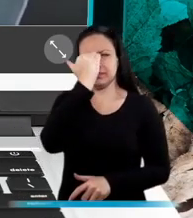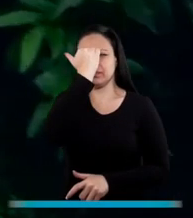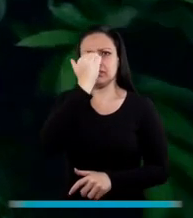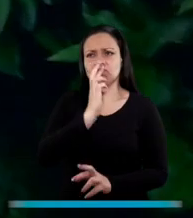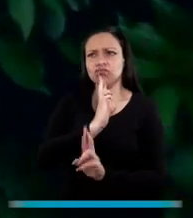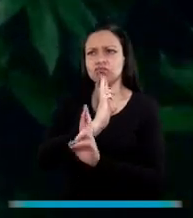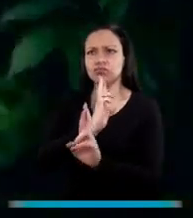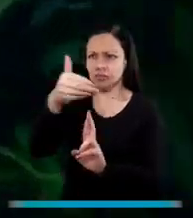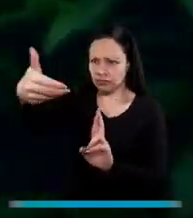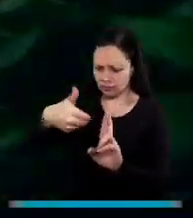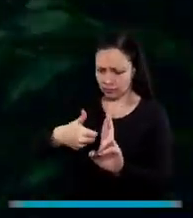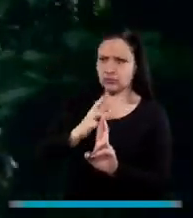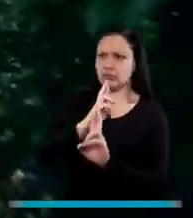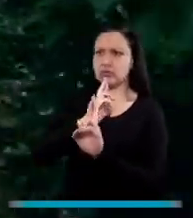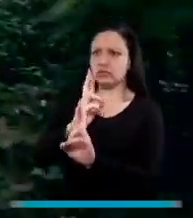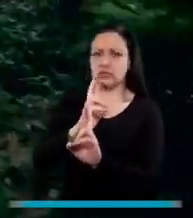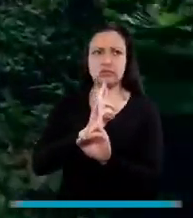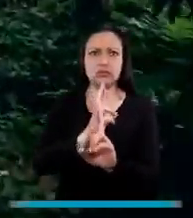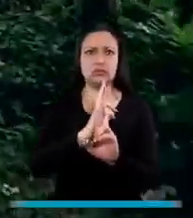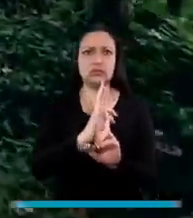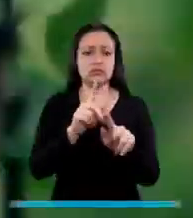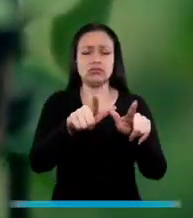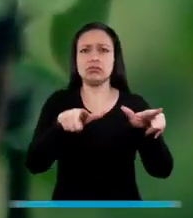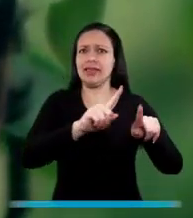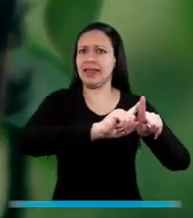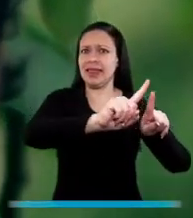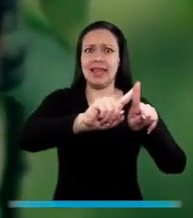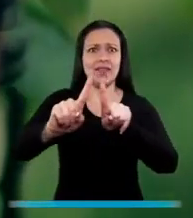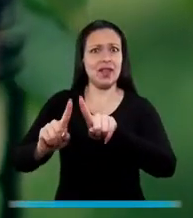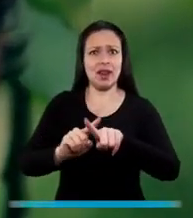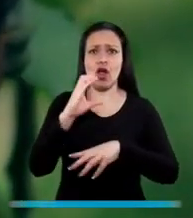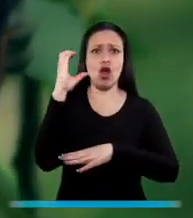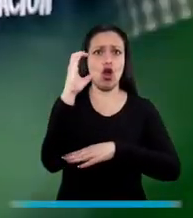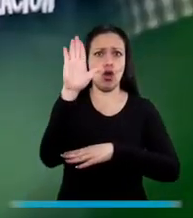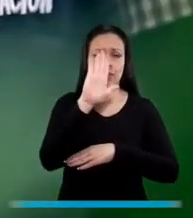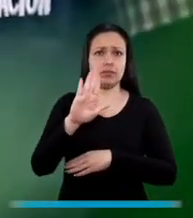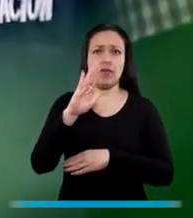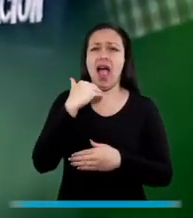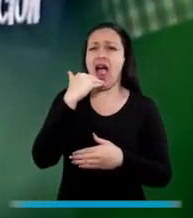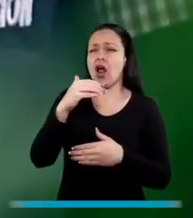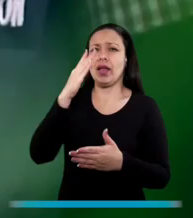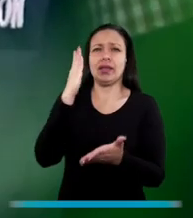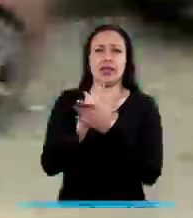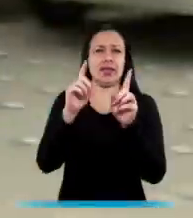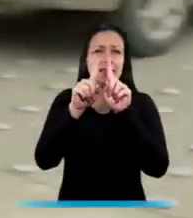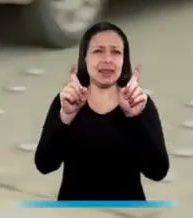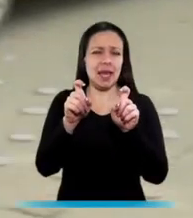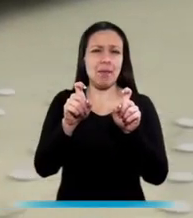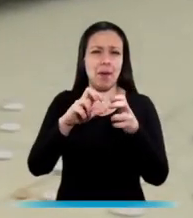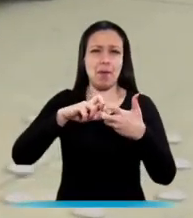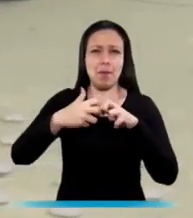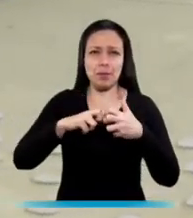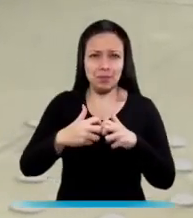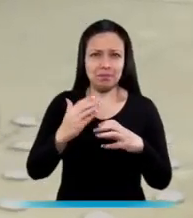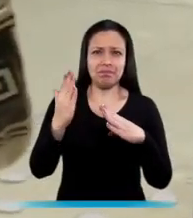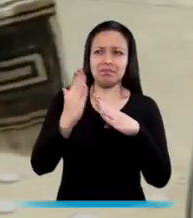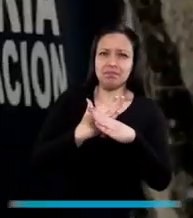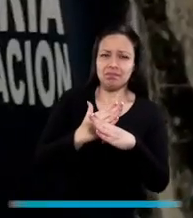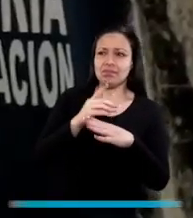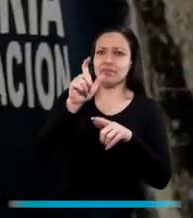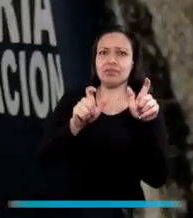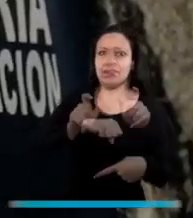responder a las solicitudes que nos llegan desde diversos lugares del país sobre los problemas que aquejan a nuestras poblaciones,